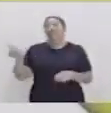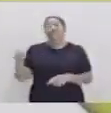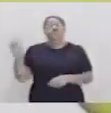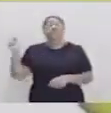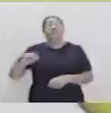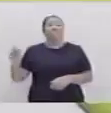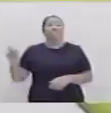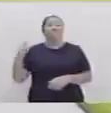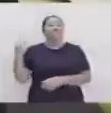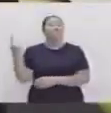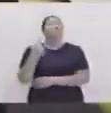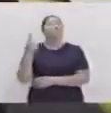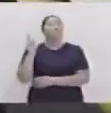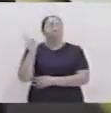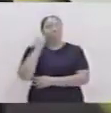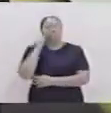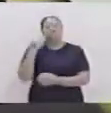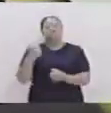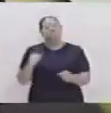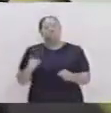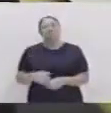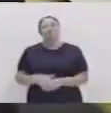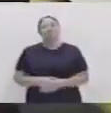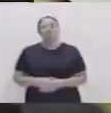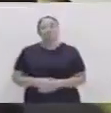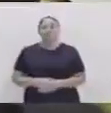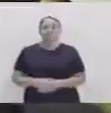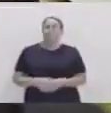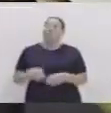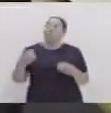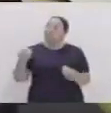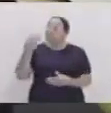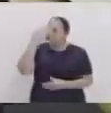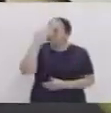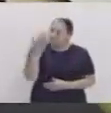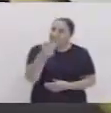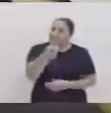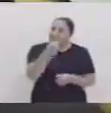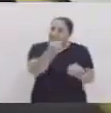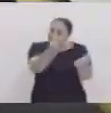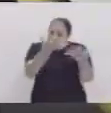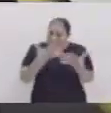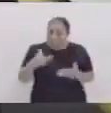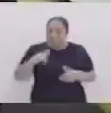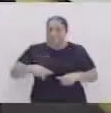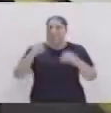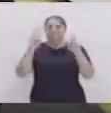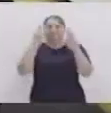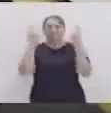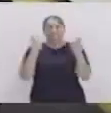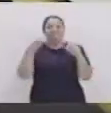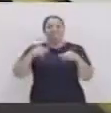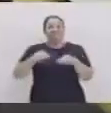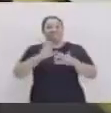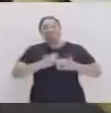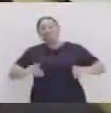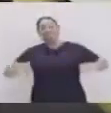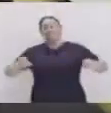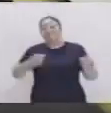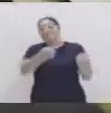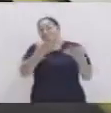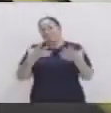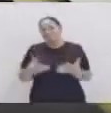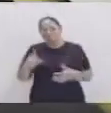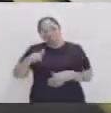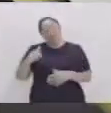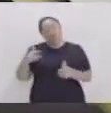Ricardo Castillo en esta obra. Bueno, profe, muchísimas gracias por haber compartido este tema y estas melodías con nosotros